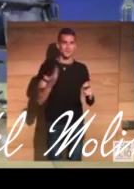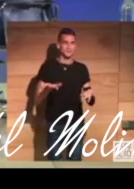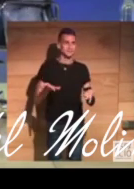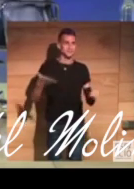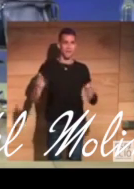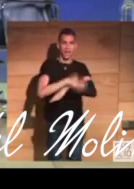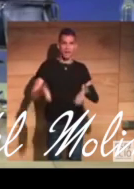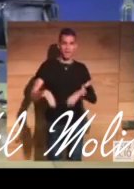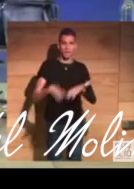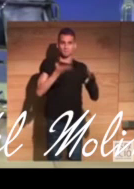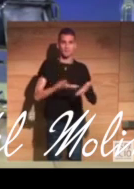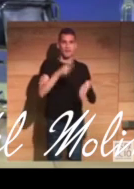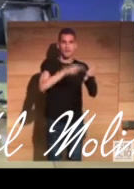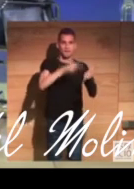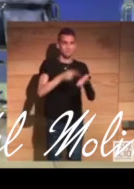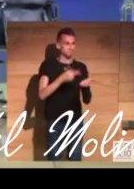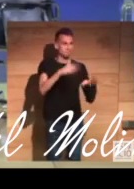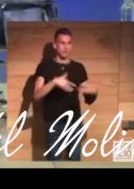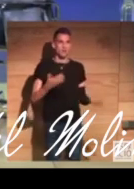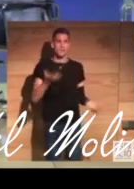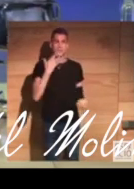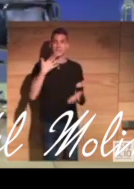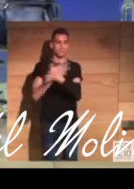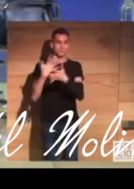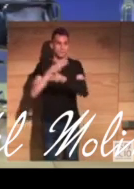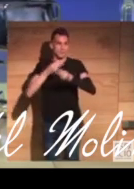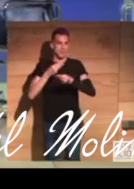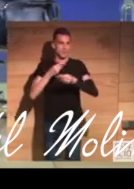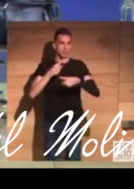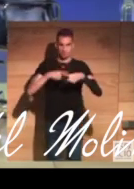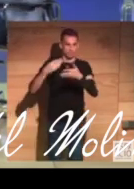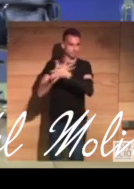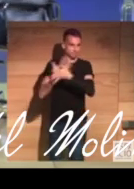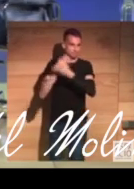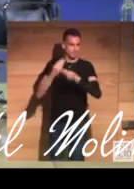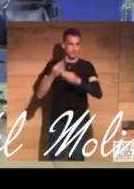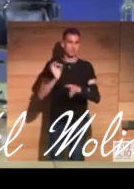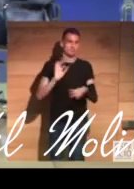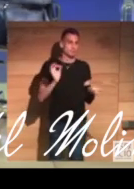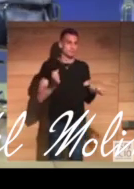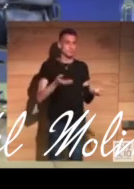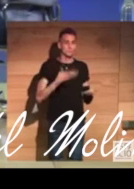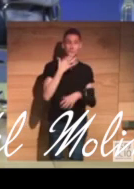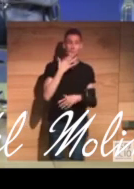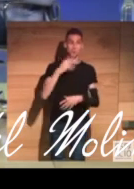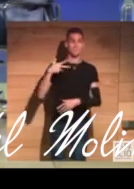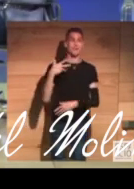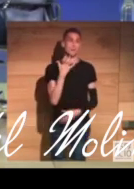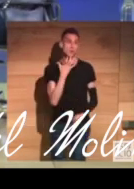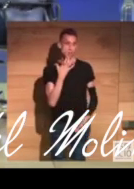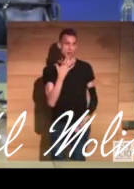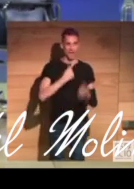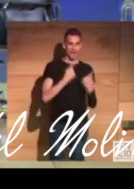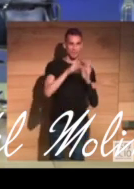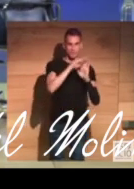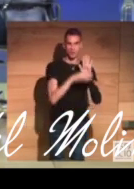nos explica usted bien las cosas, o por qué vamos a pensar que esto tan nuestro de esto es de izquierda, esta broma que hacemos de vez en cuando en el programa,